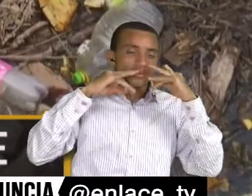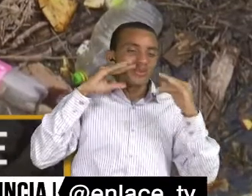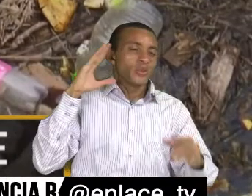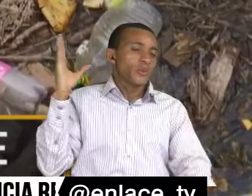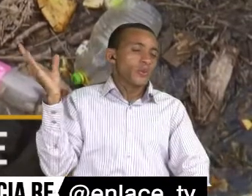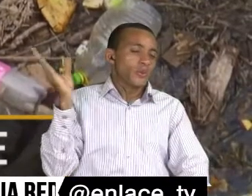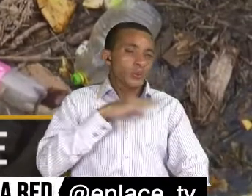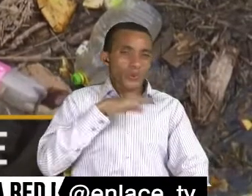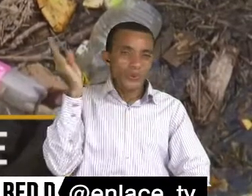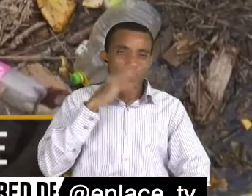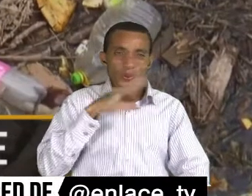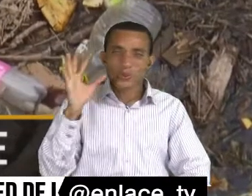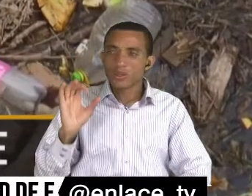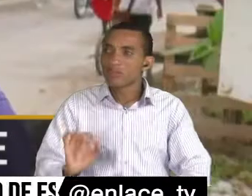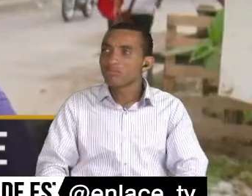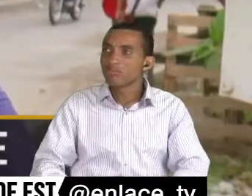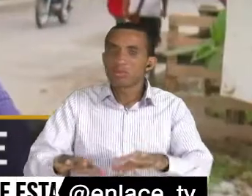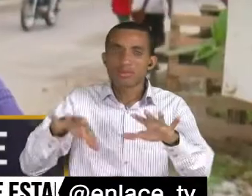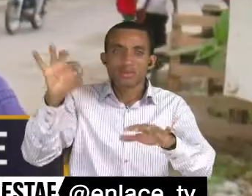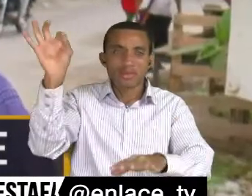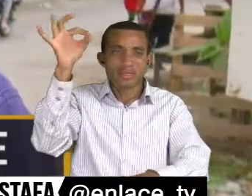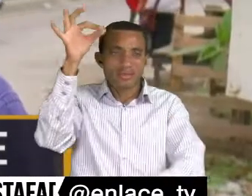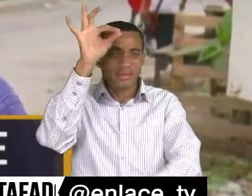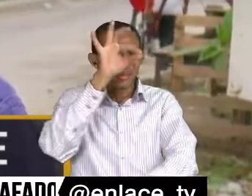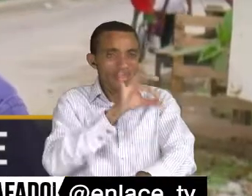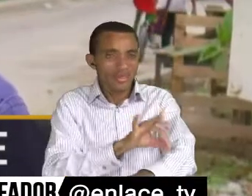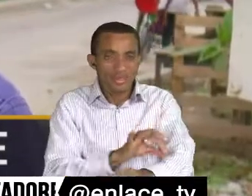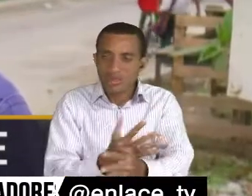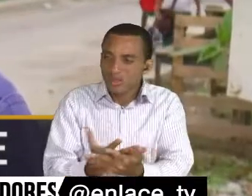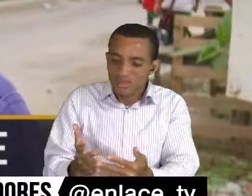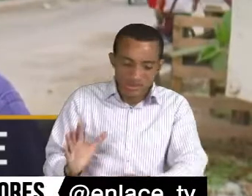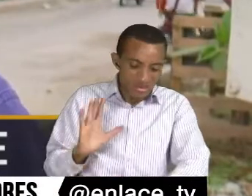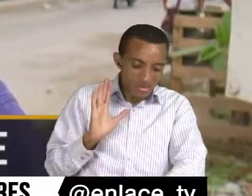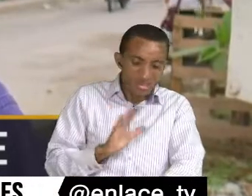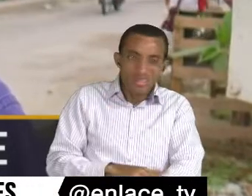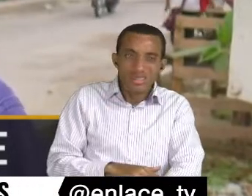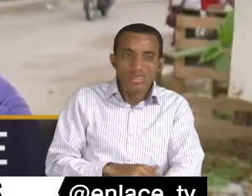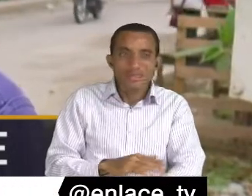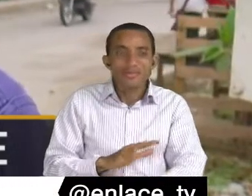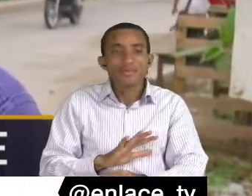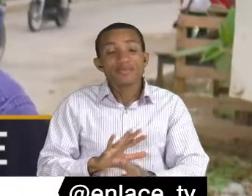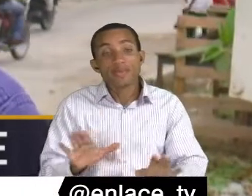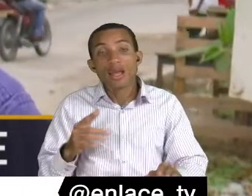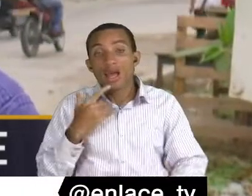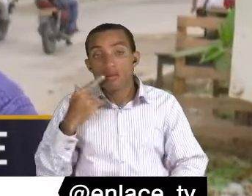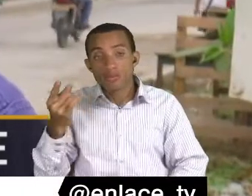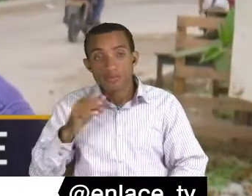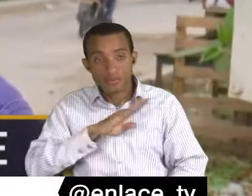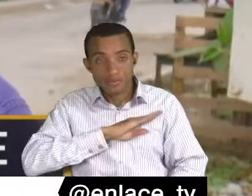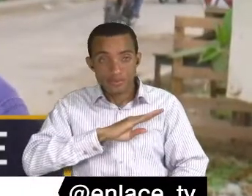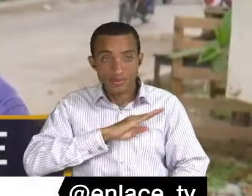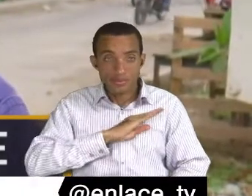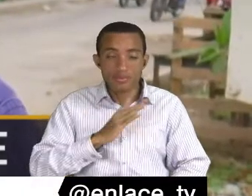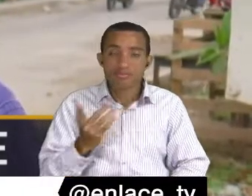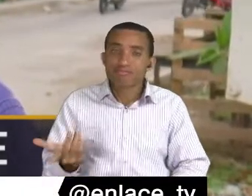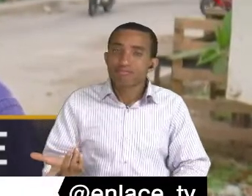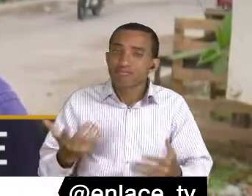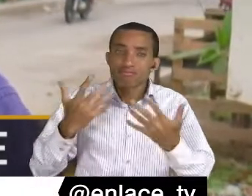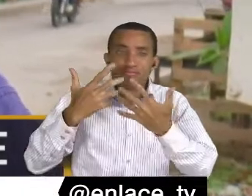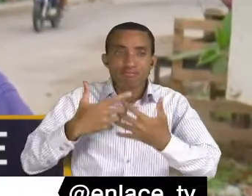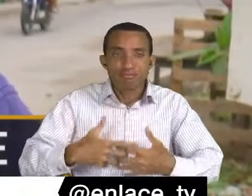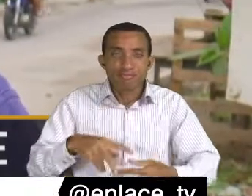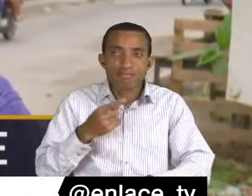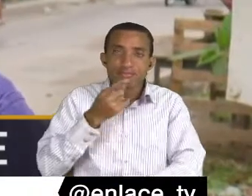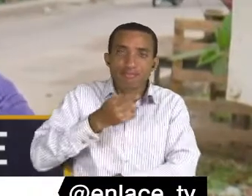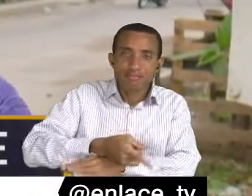proliferación de insectos. Si no le ponemos carta al asunto, si la administración, sea Aguas de Barrancabermeja, sea Reviva